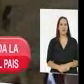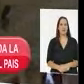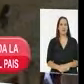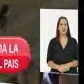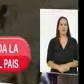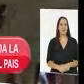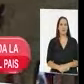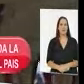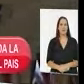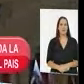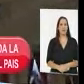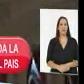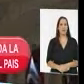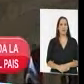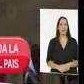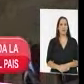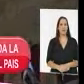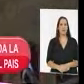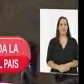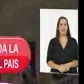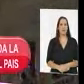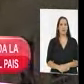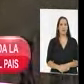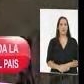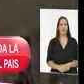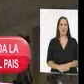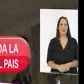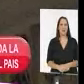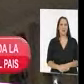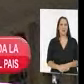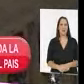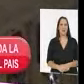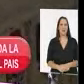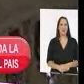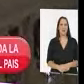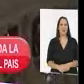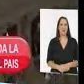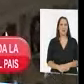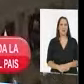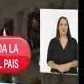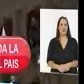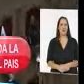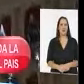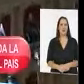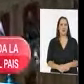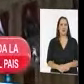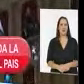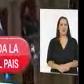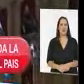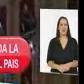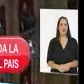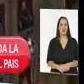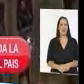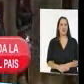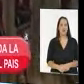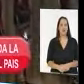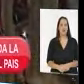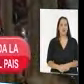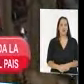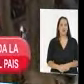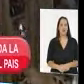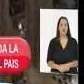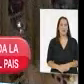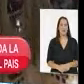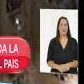puede la hacer posibilidad la de volver hacia atrás? Y me parece que el gran desafío que tiene un gobierno como el de Macri, que yo siento que es un